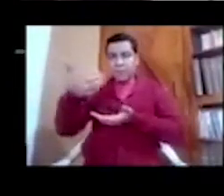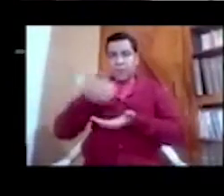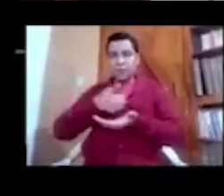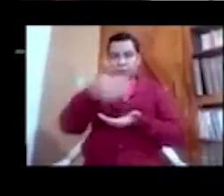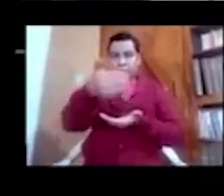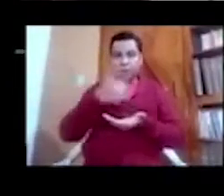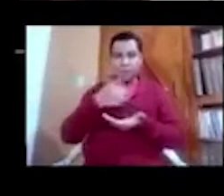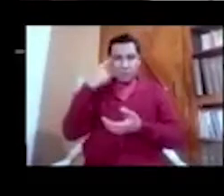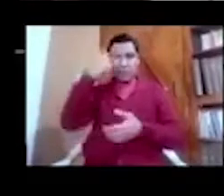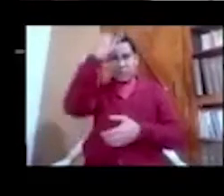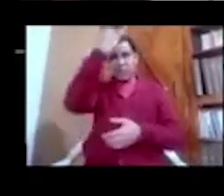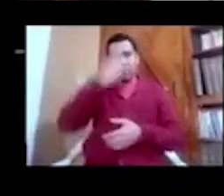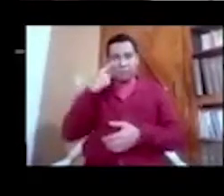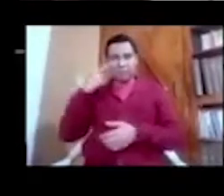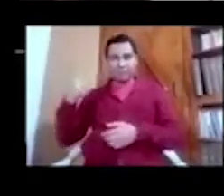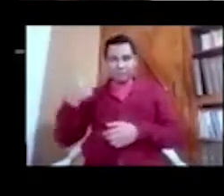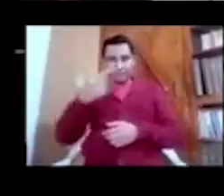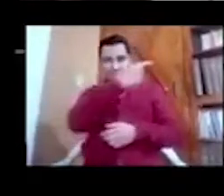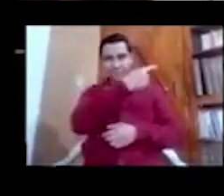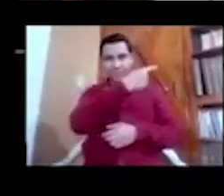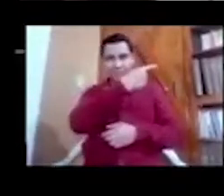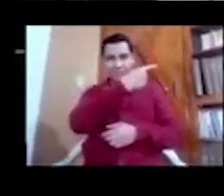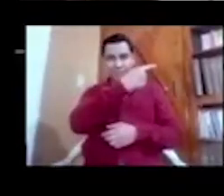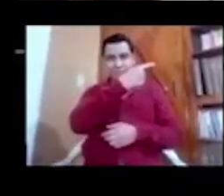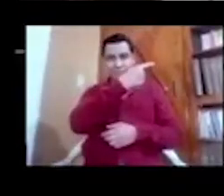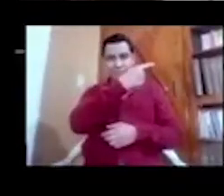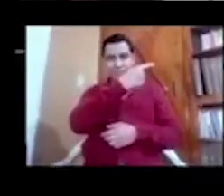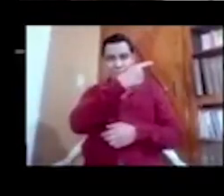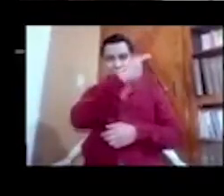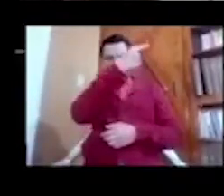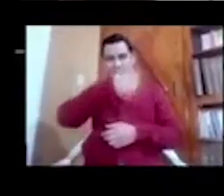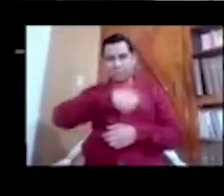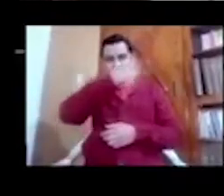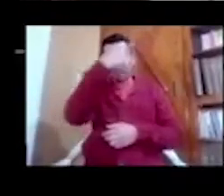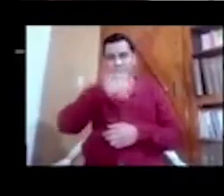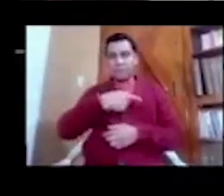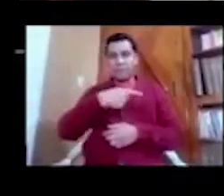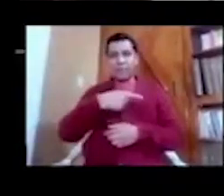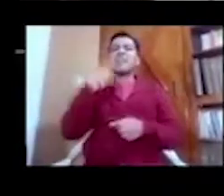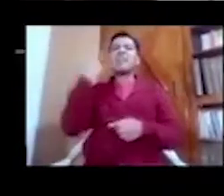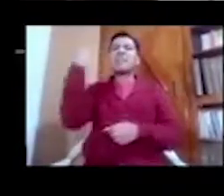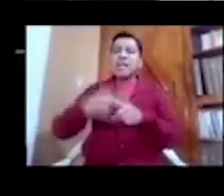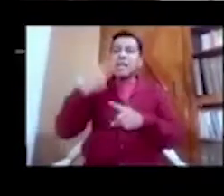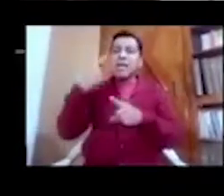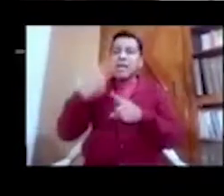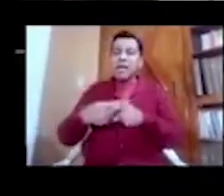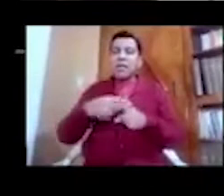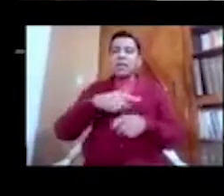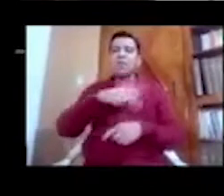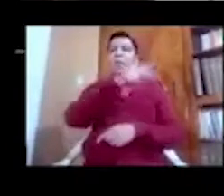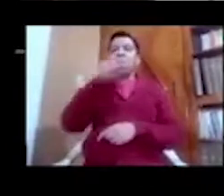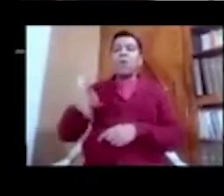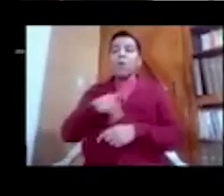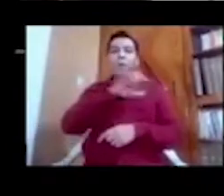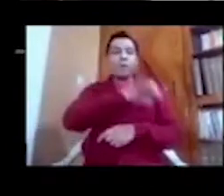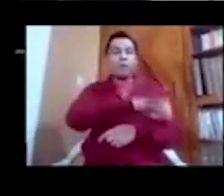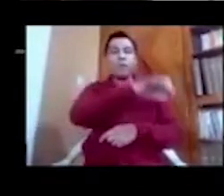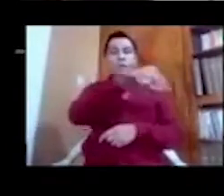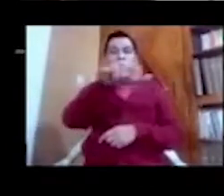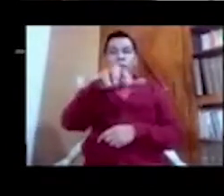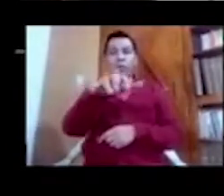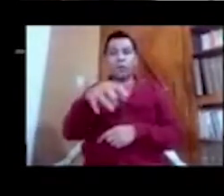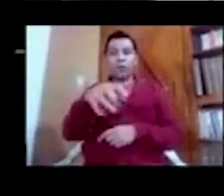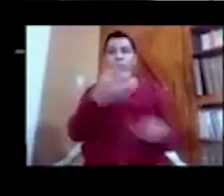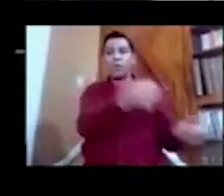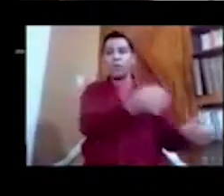una de las láminas donde se explica qué pueblo tenía la obligación de entregar en qué periodicidad a quiénes.